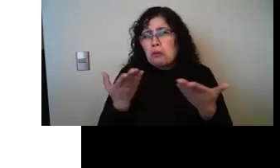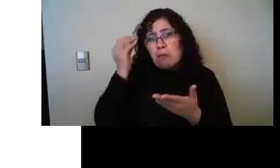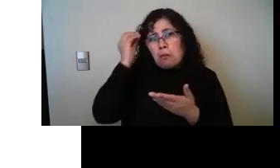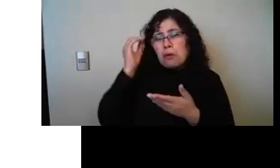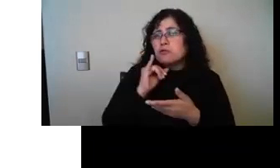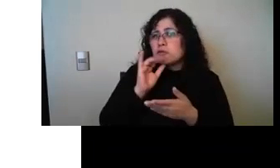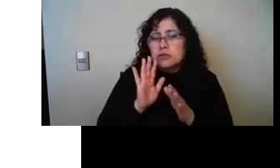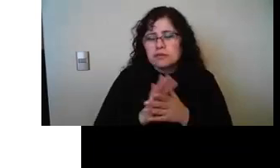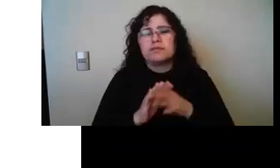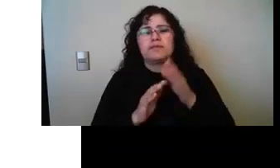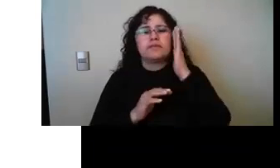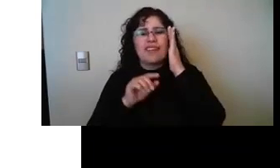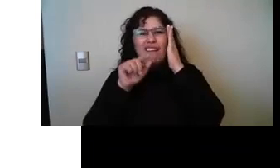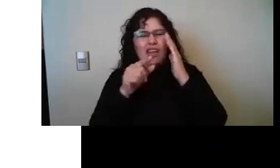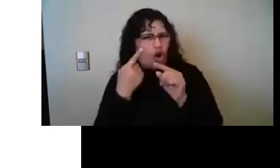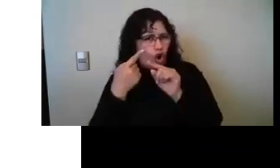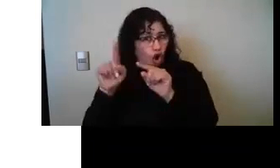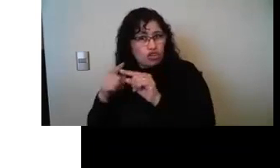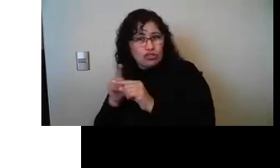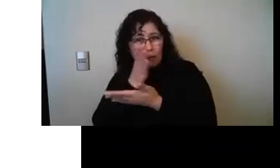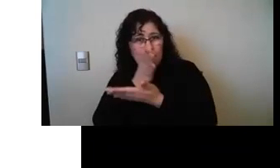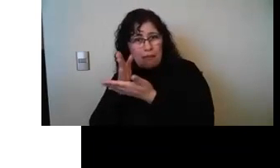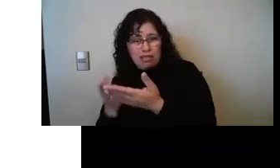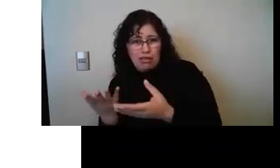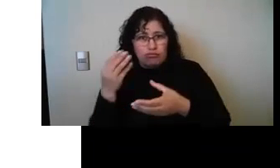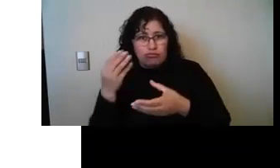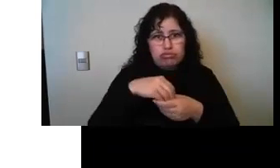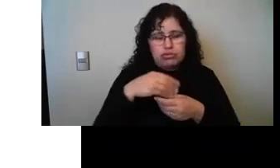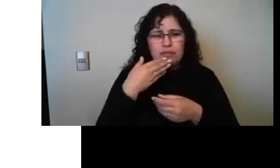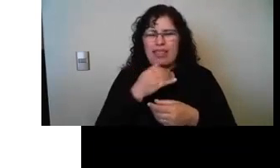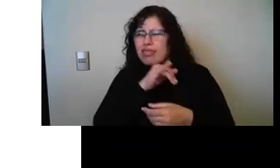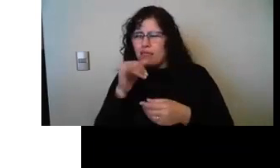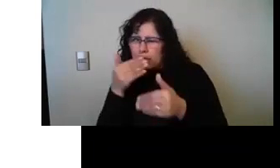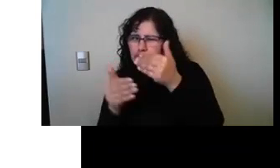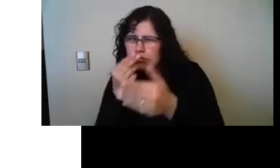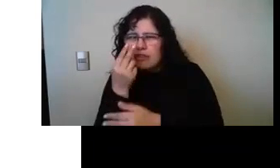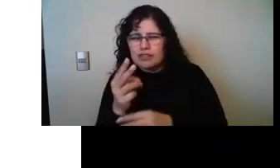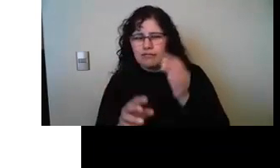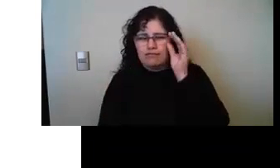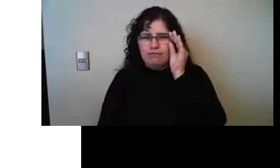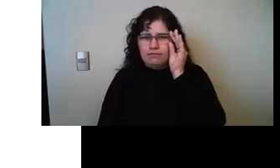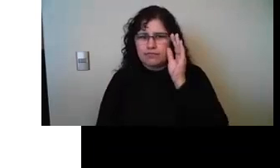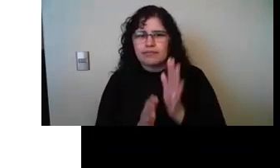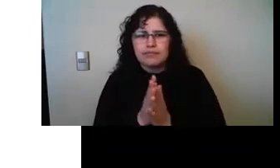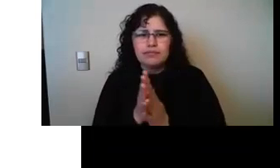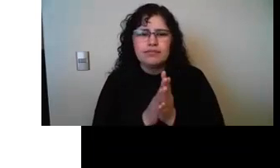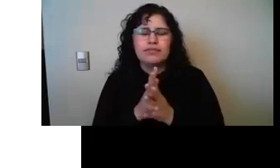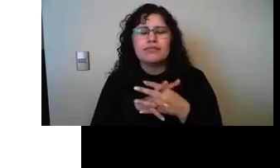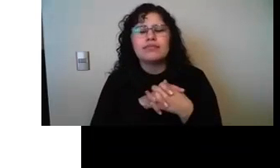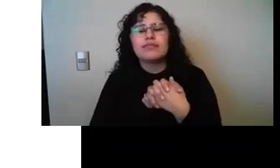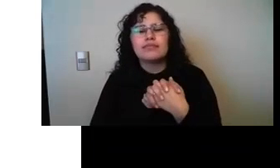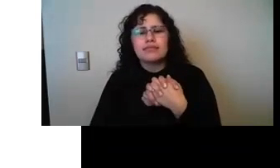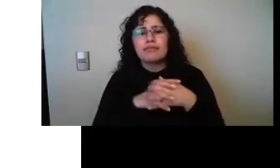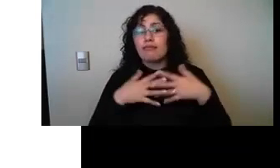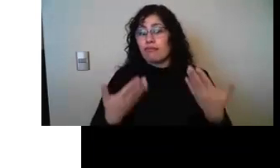y tiene otros elementos que lo conforman, que lo vamos a ver un poco más adelante. Bien,